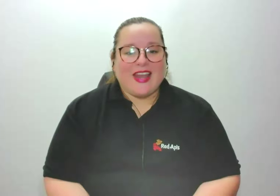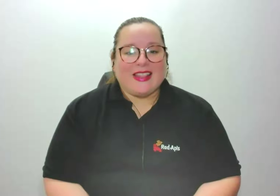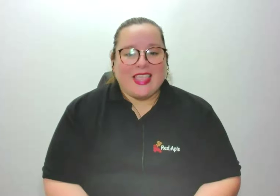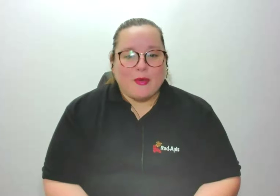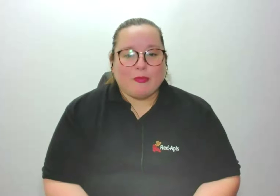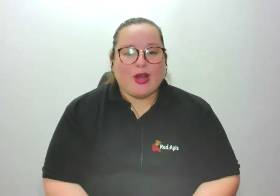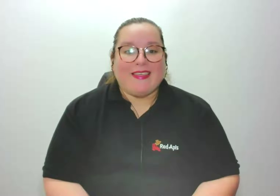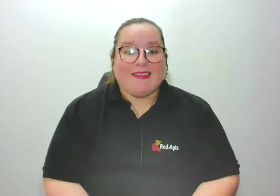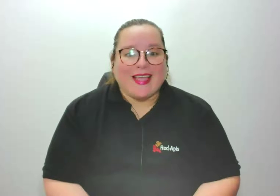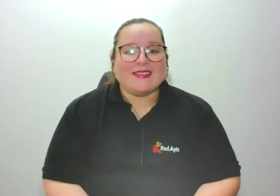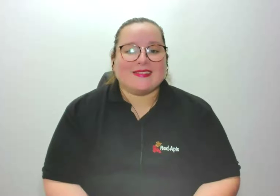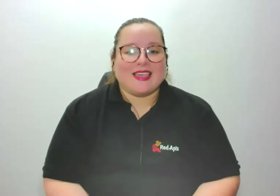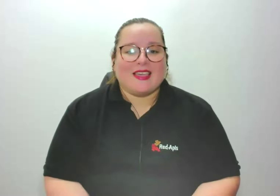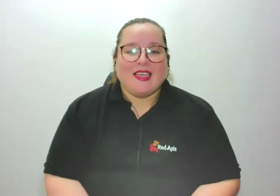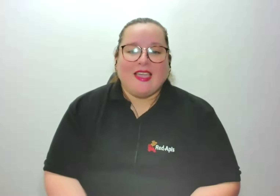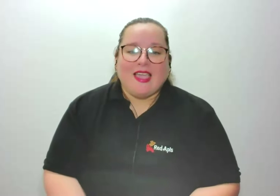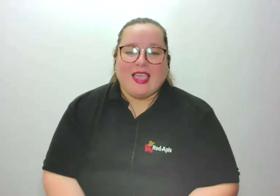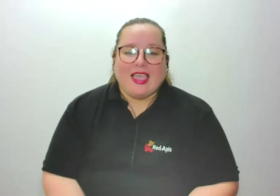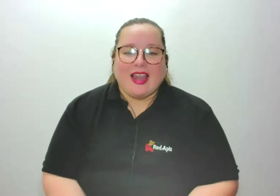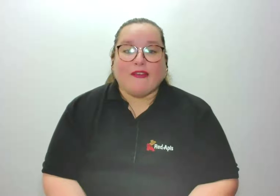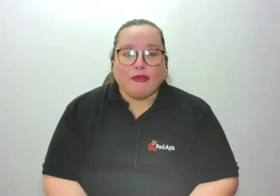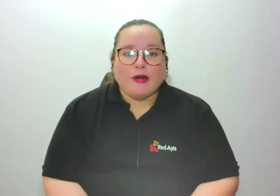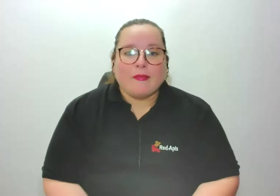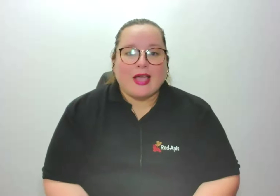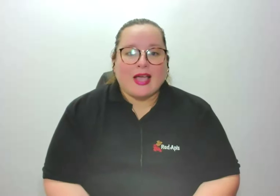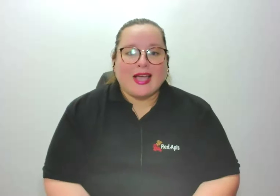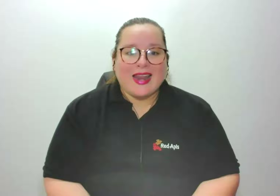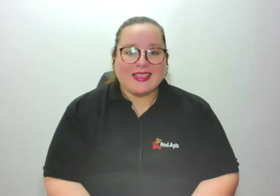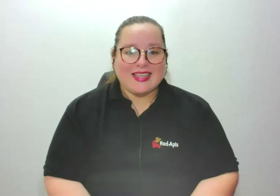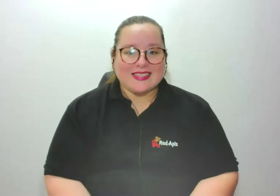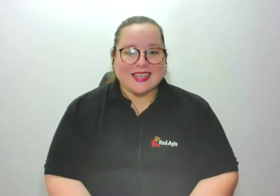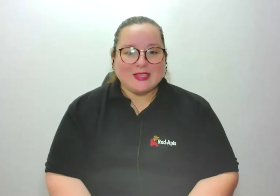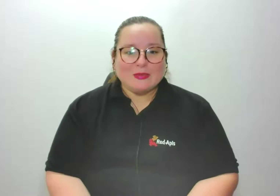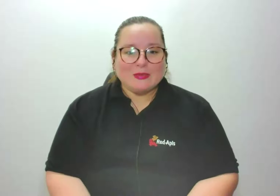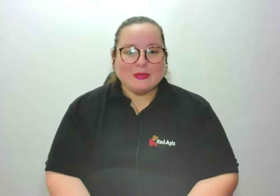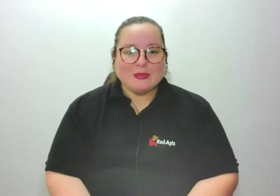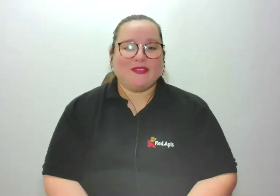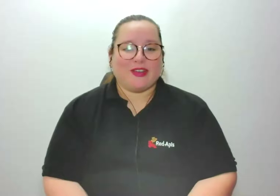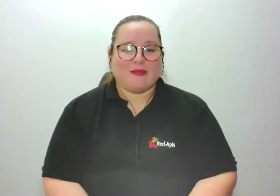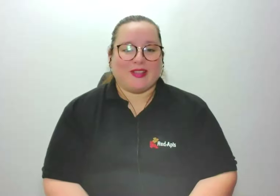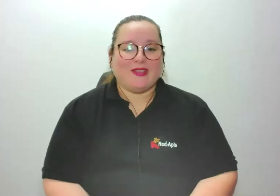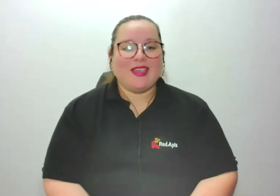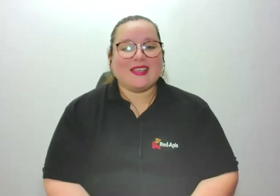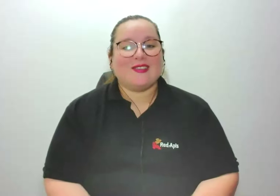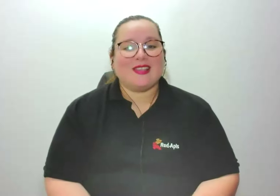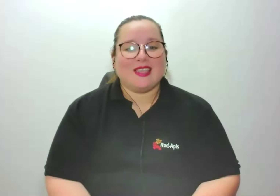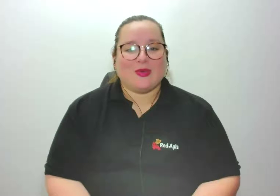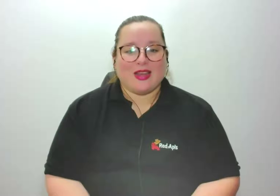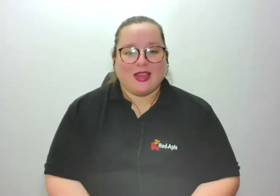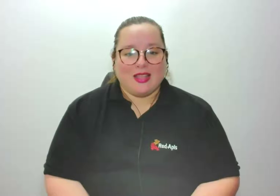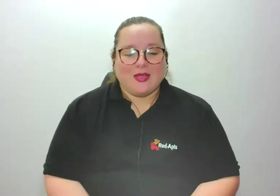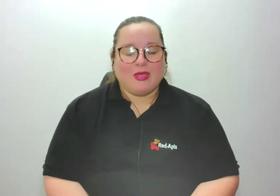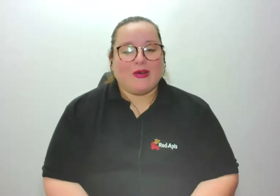Tienes que ver el tiempo, la distancia, la forma, caracterizarte tú mismo con esa forma. Todas esas cosas te